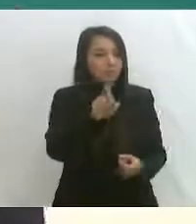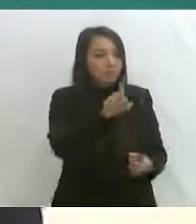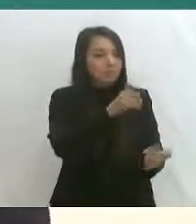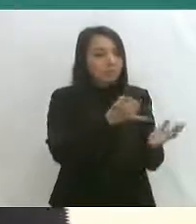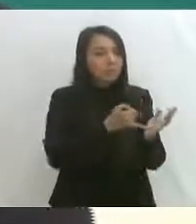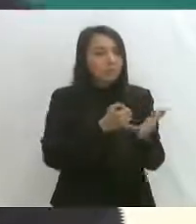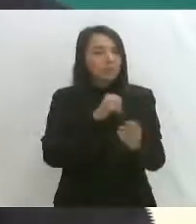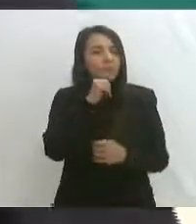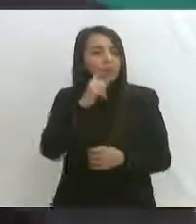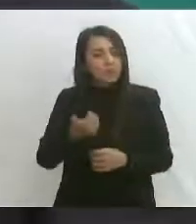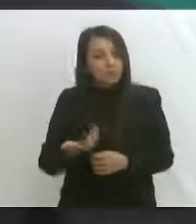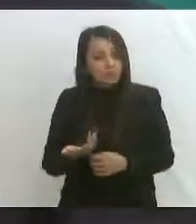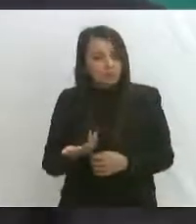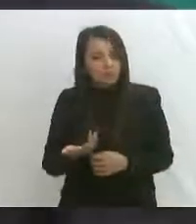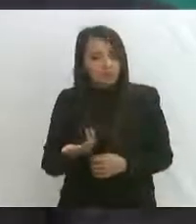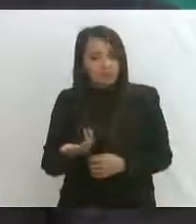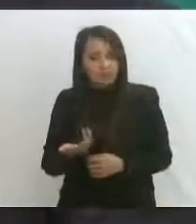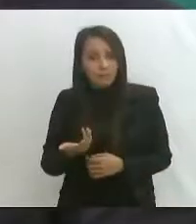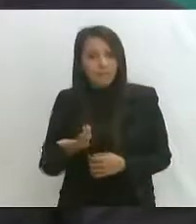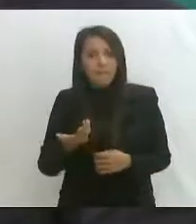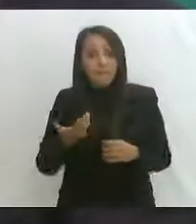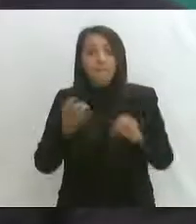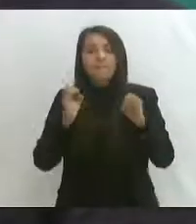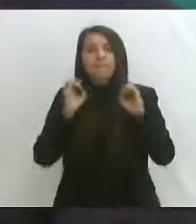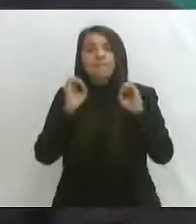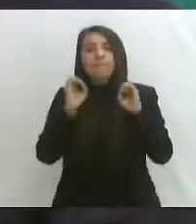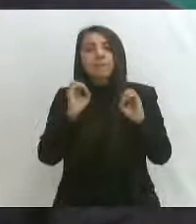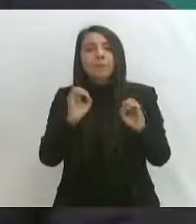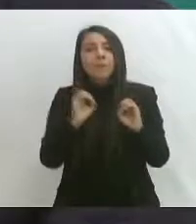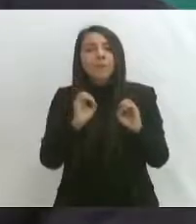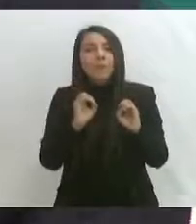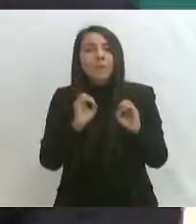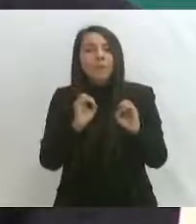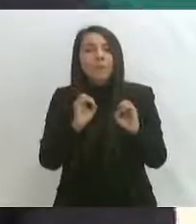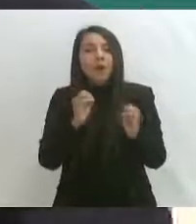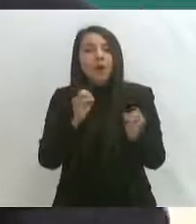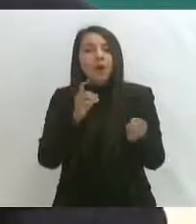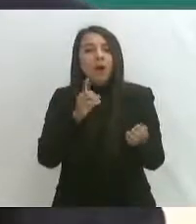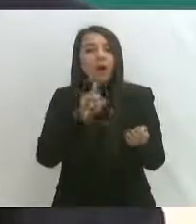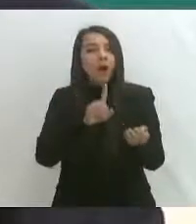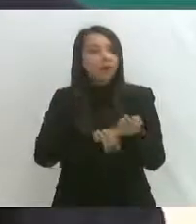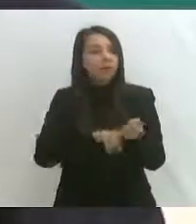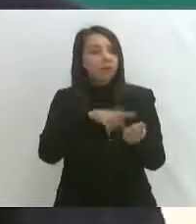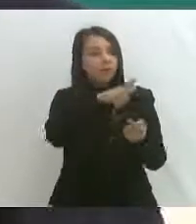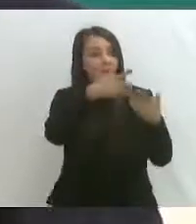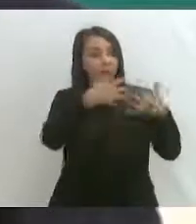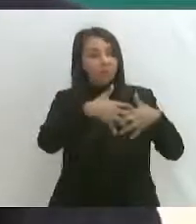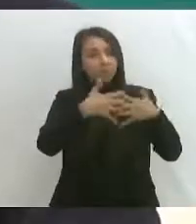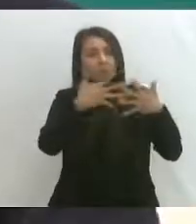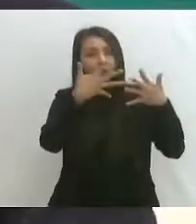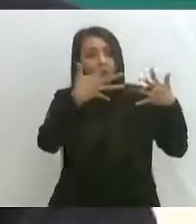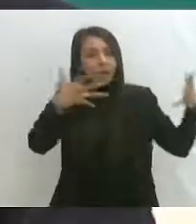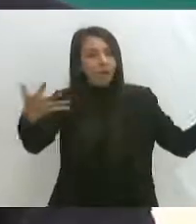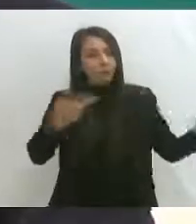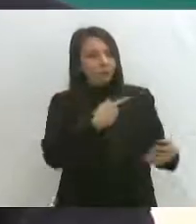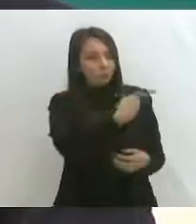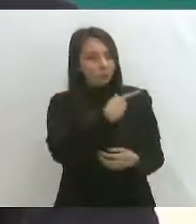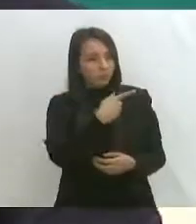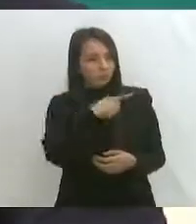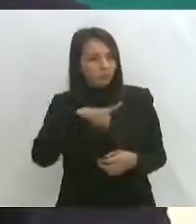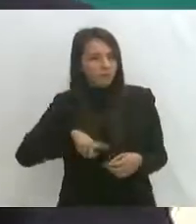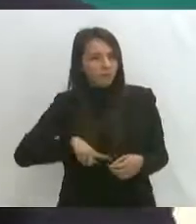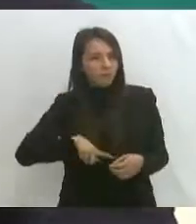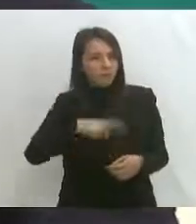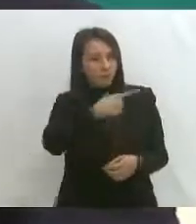o que tienen acuerdos con las grandes empresas, acuerdos